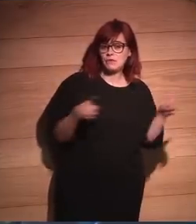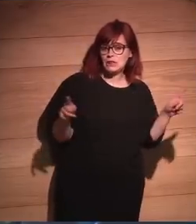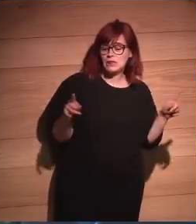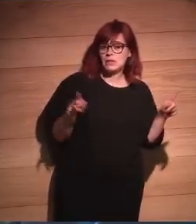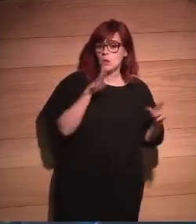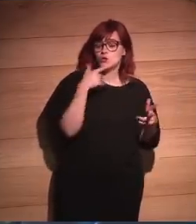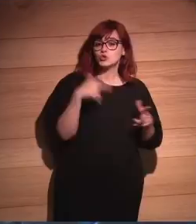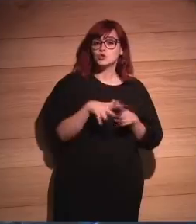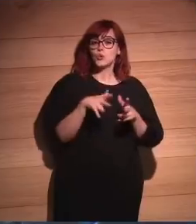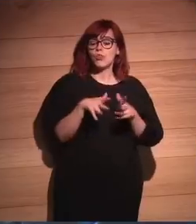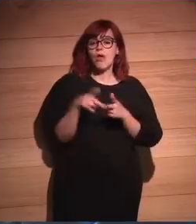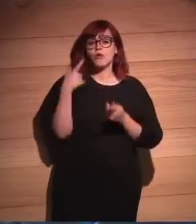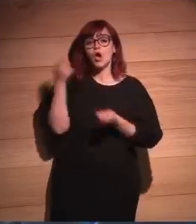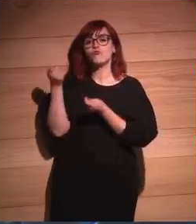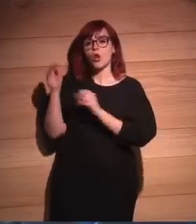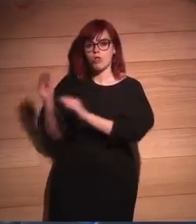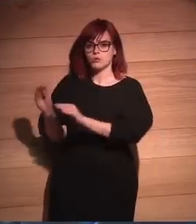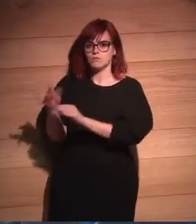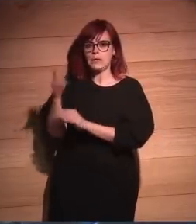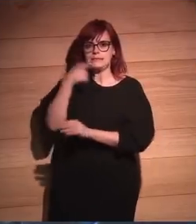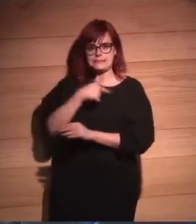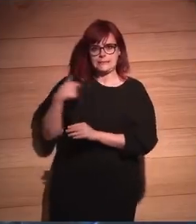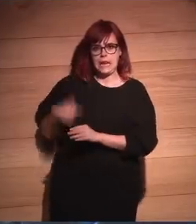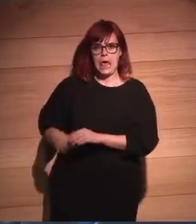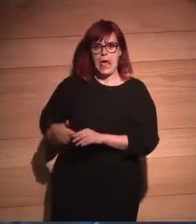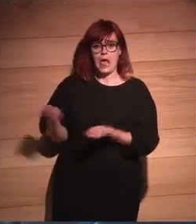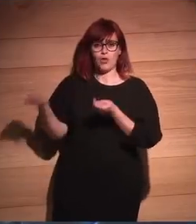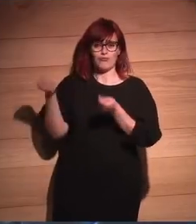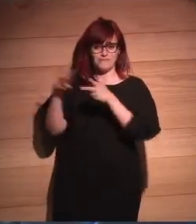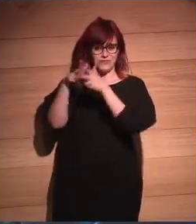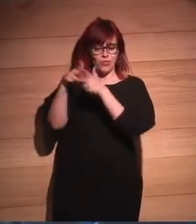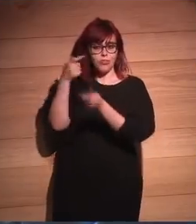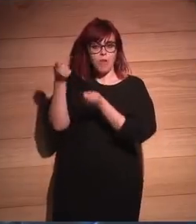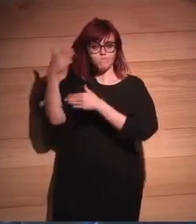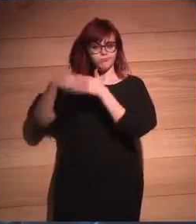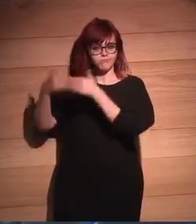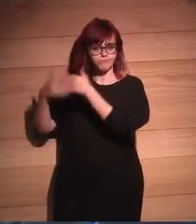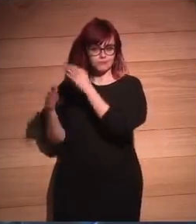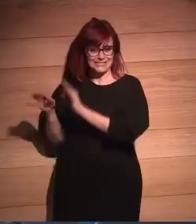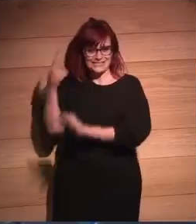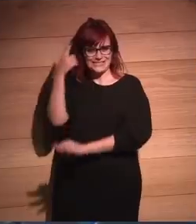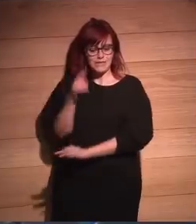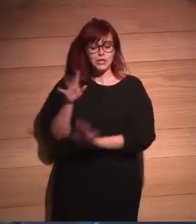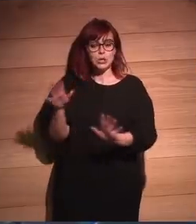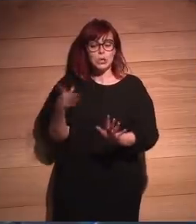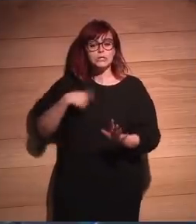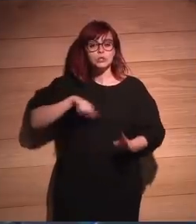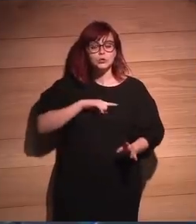sociedad controlada, como puede ser la China, inmensa, y por tanto, pues tenemos que ponernos